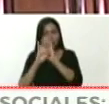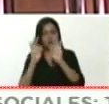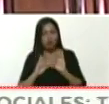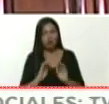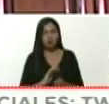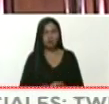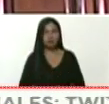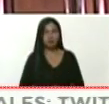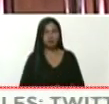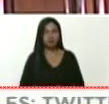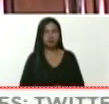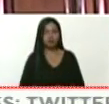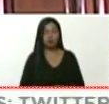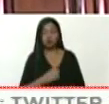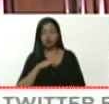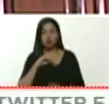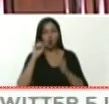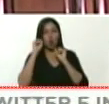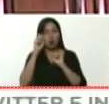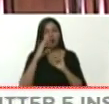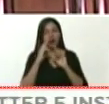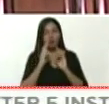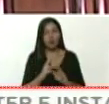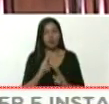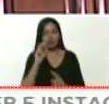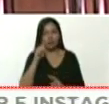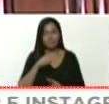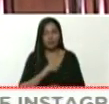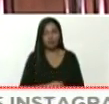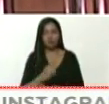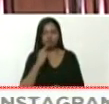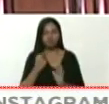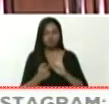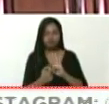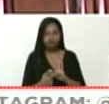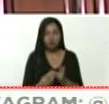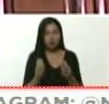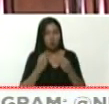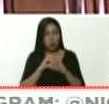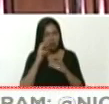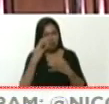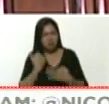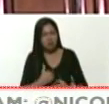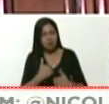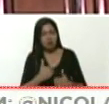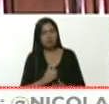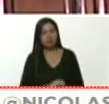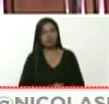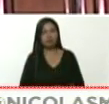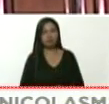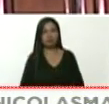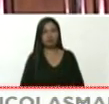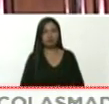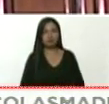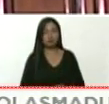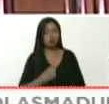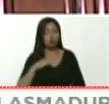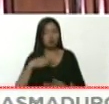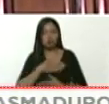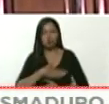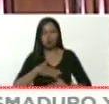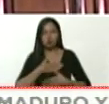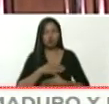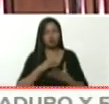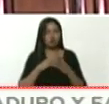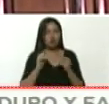dirigirlo, para lograr resultados verificables, concretos, que satisfagan las